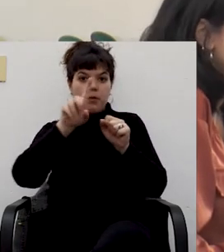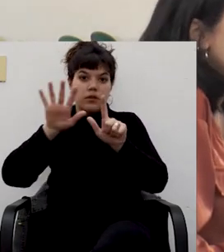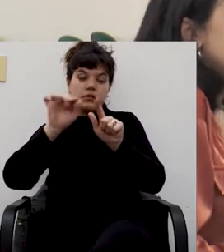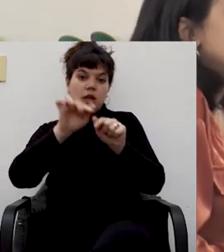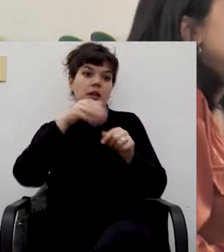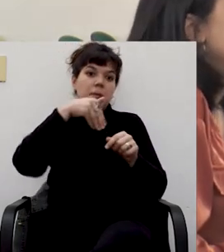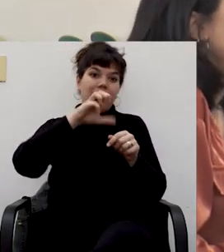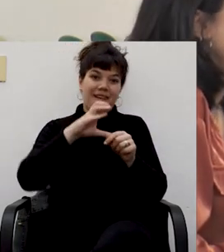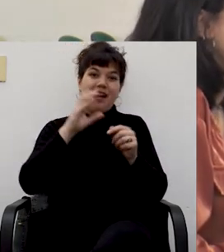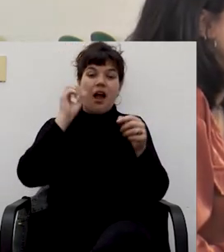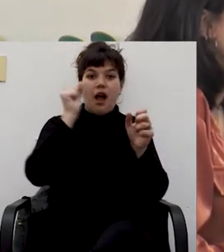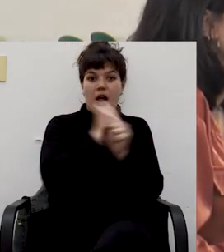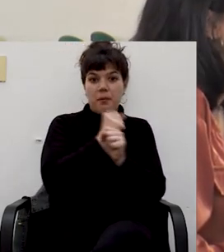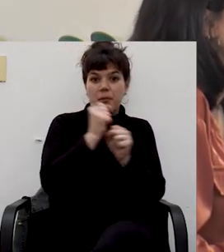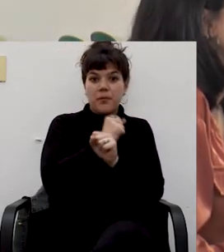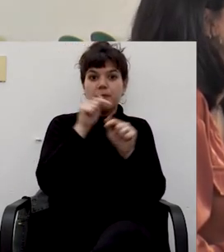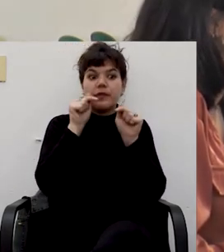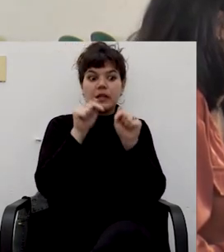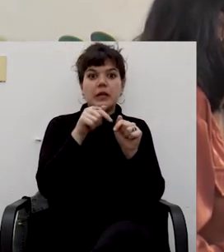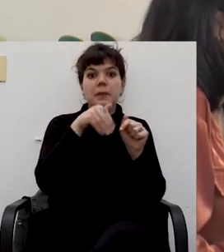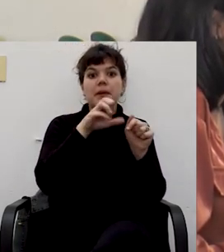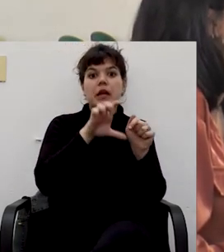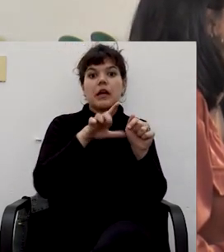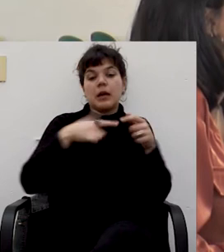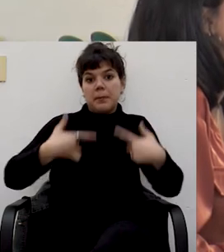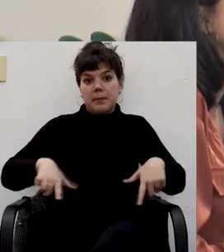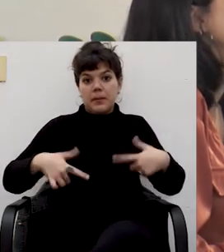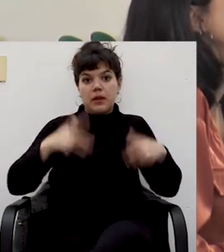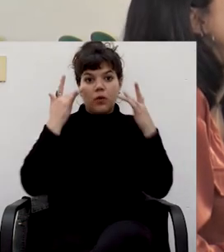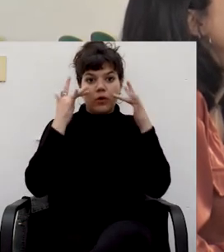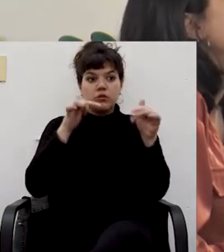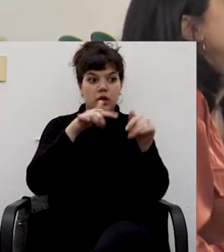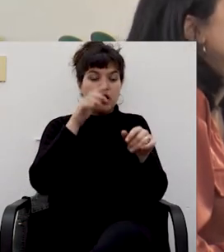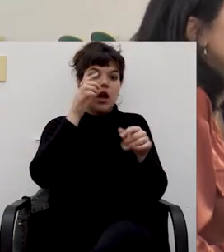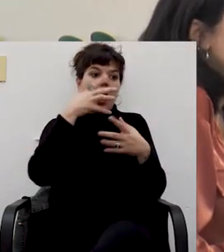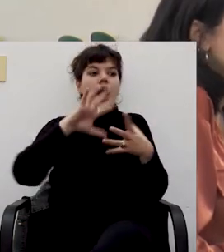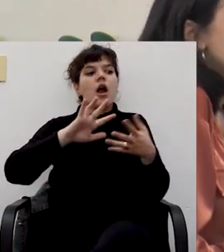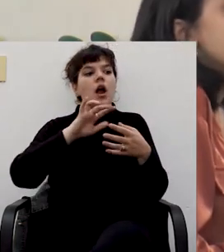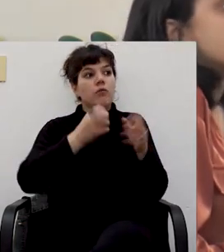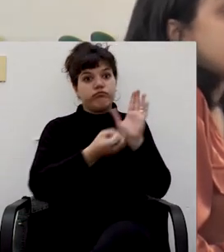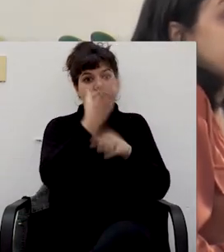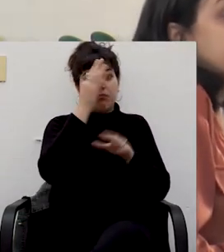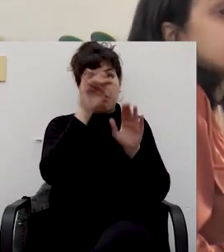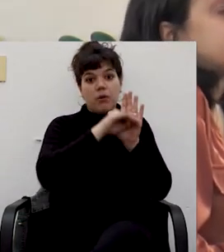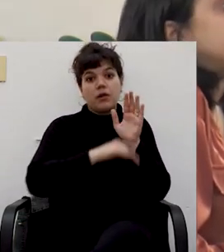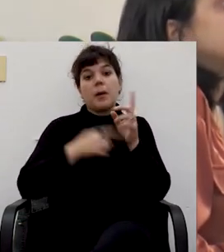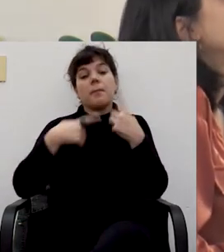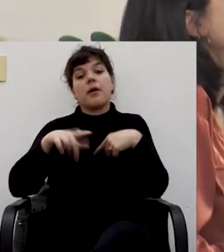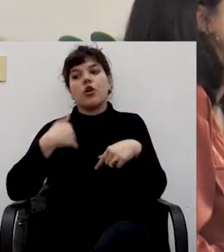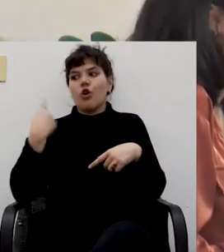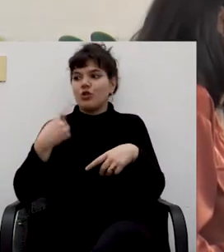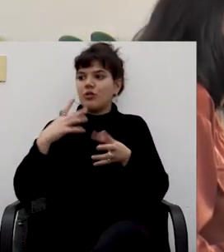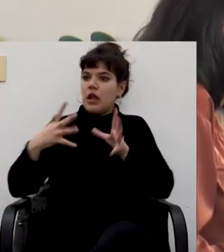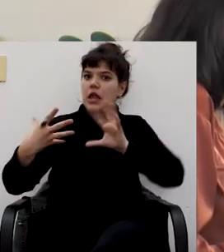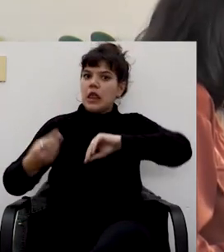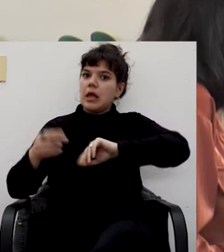MEC. En realidad el MEC hace este protocolo y nosotros estamos haciendo una adaptación para todo